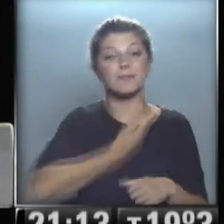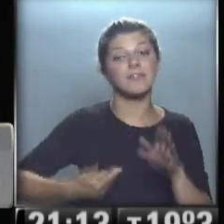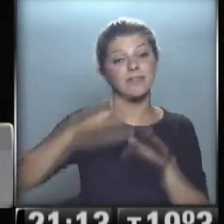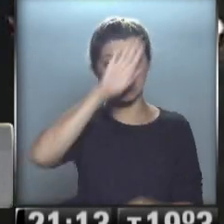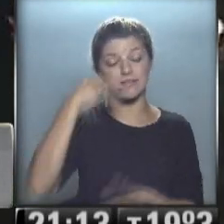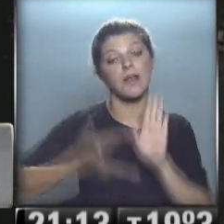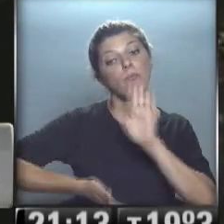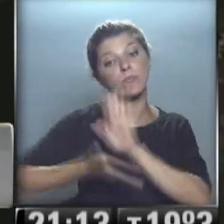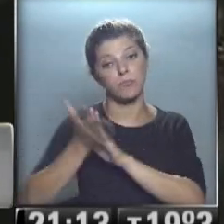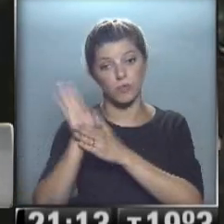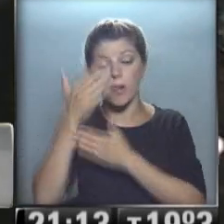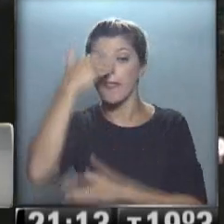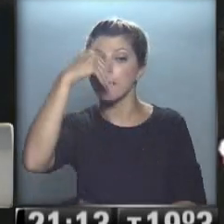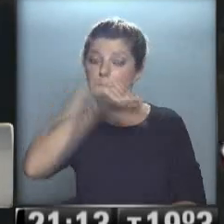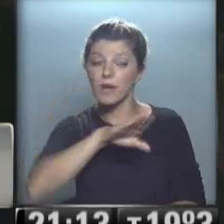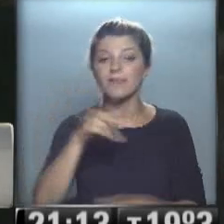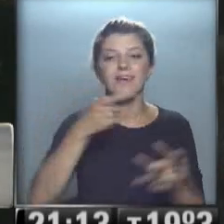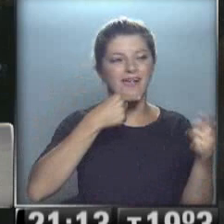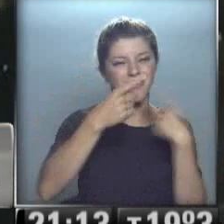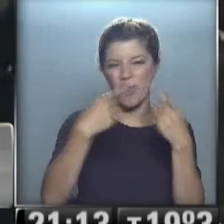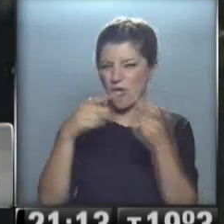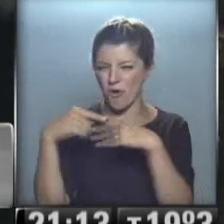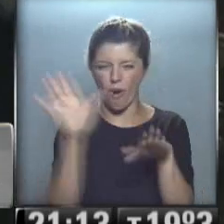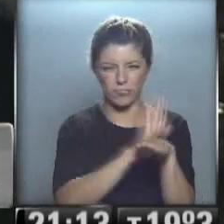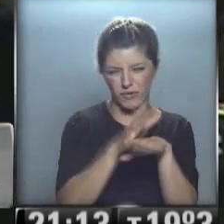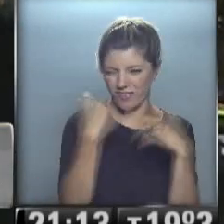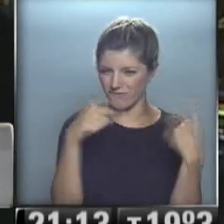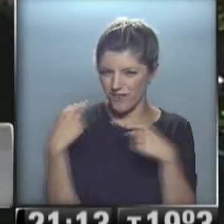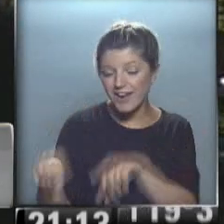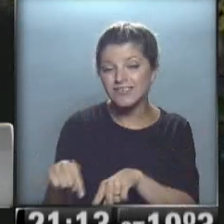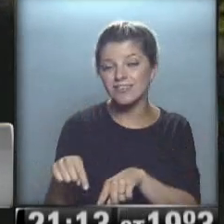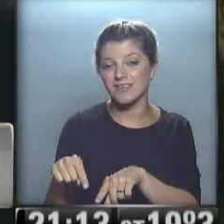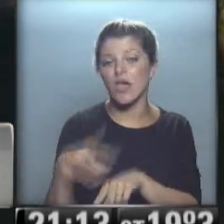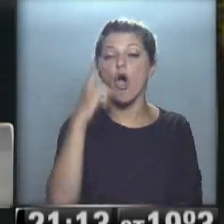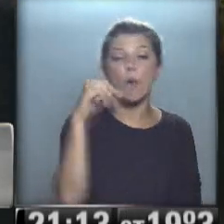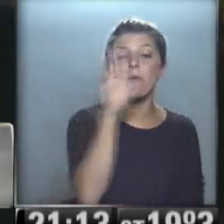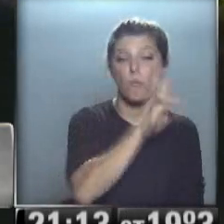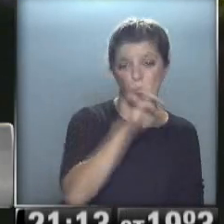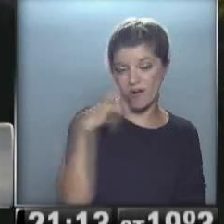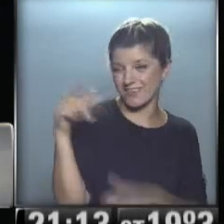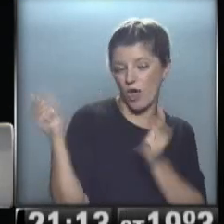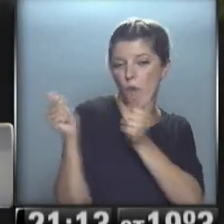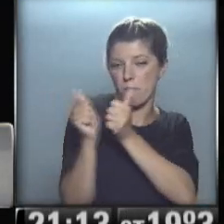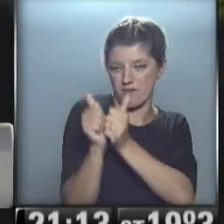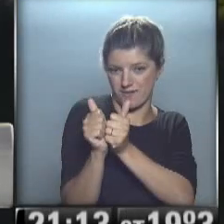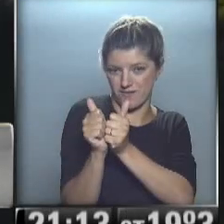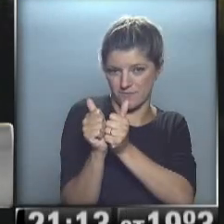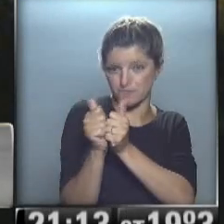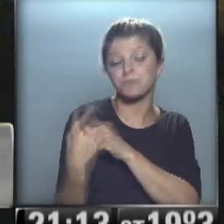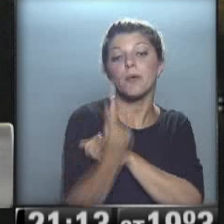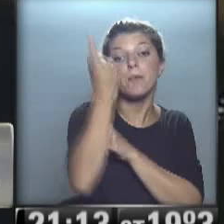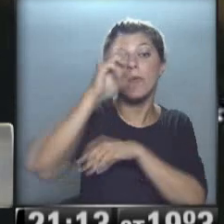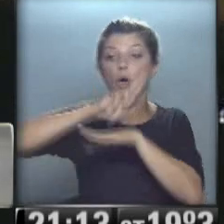Fernández, luego de compartir diálogo con diferentes actores y actrices que la estuvieron acompañando primero en el Museo